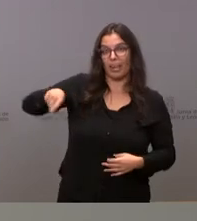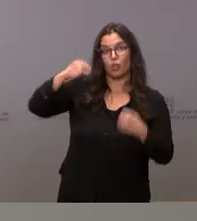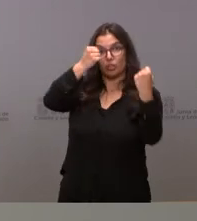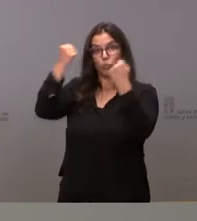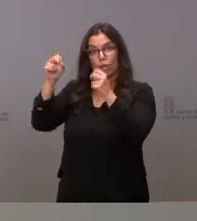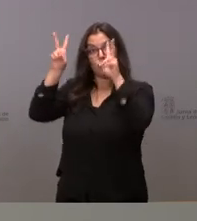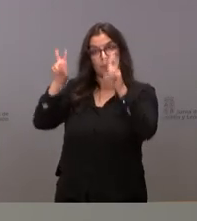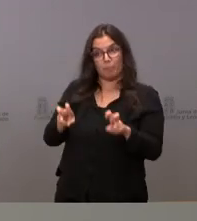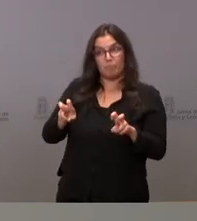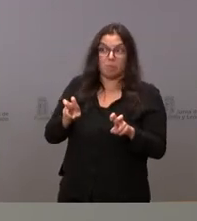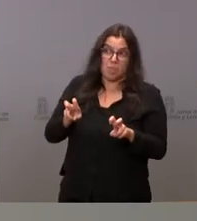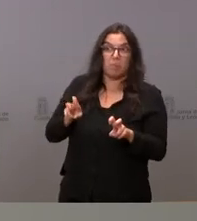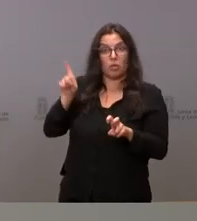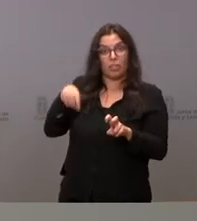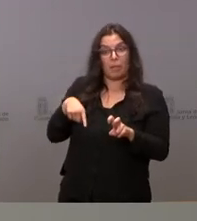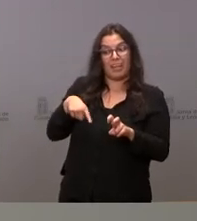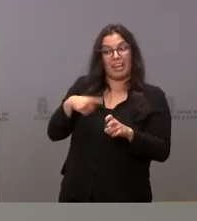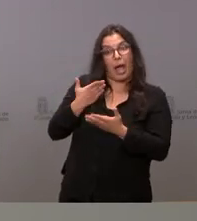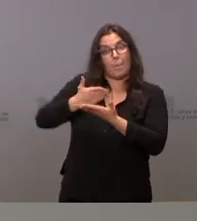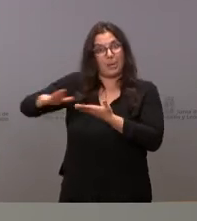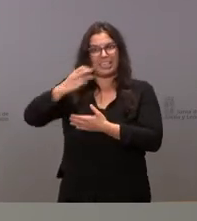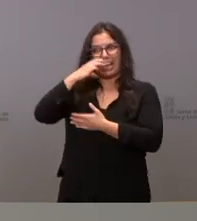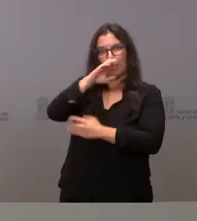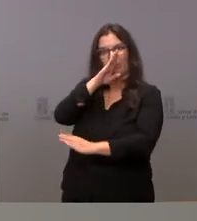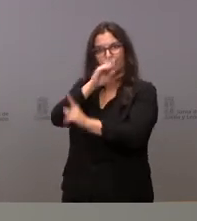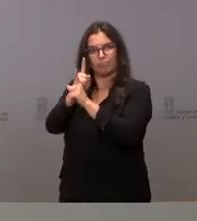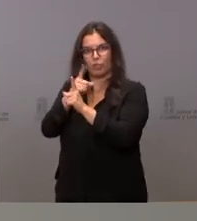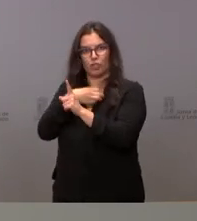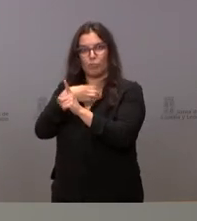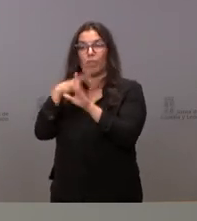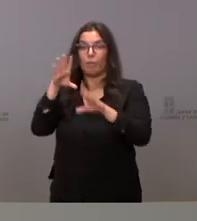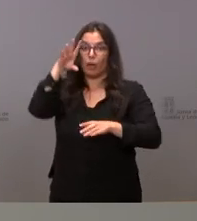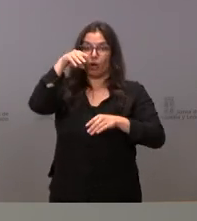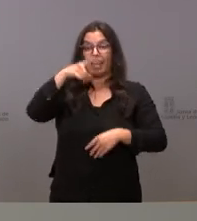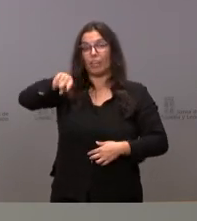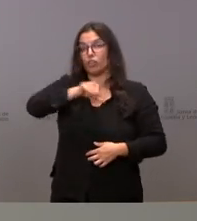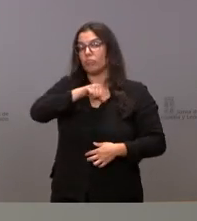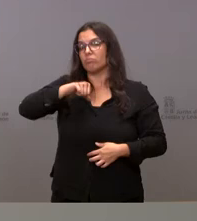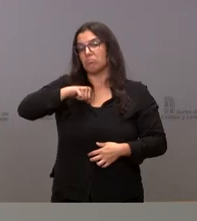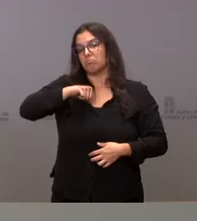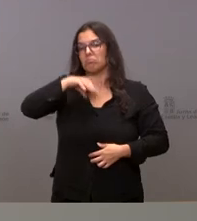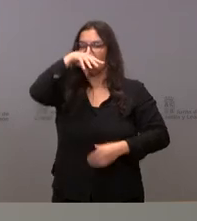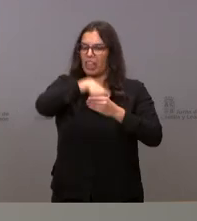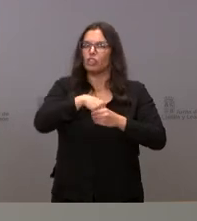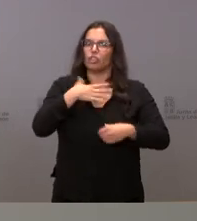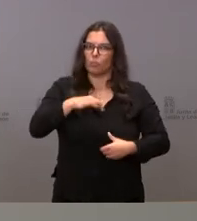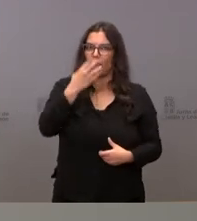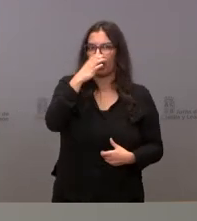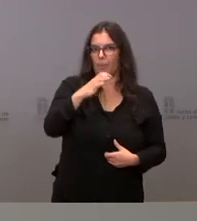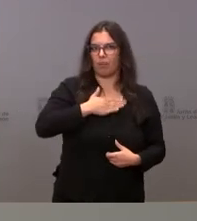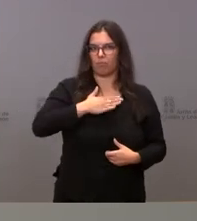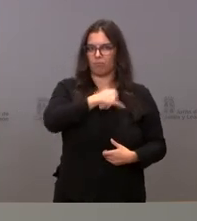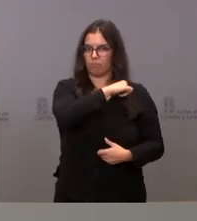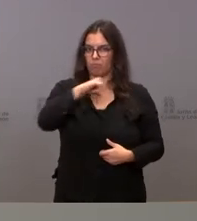también están exentas de esa reclamación, pero que han decidido motu propio establecer la posibilidad de una reclamación, o